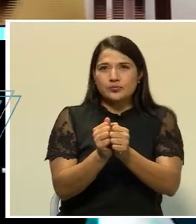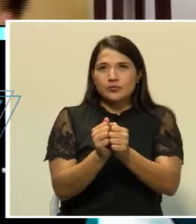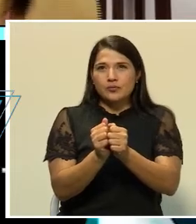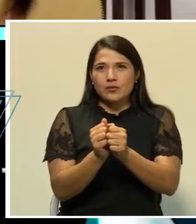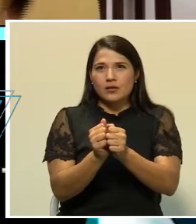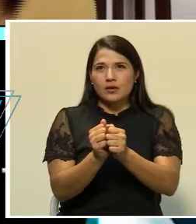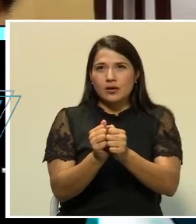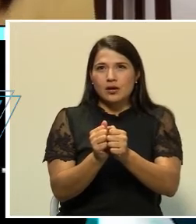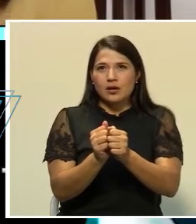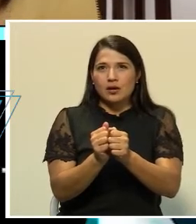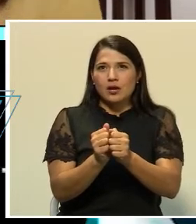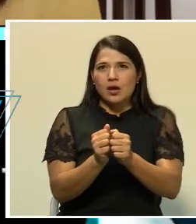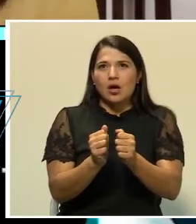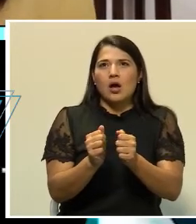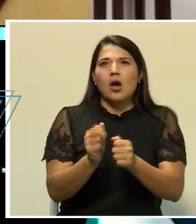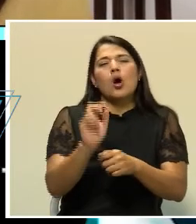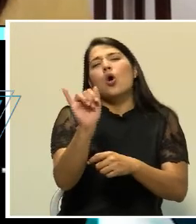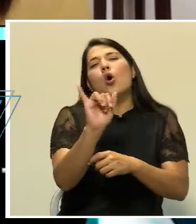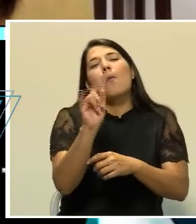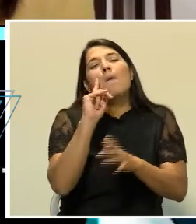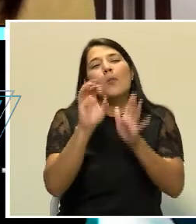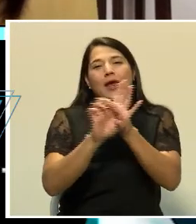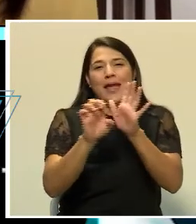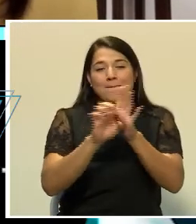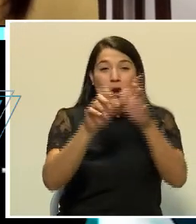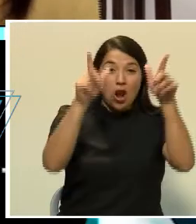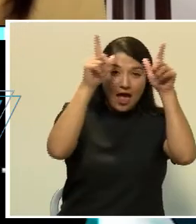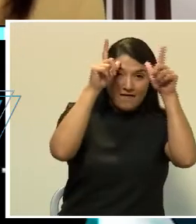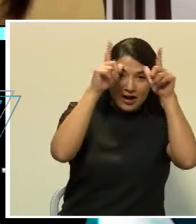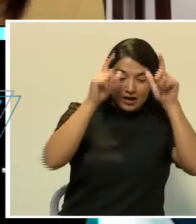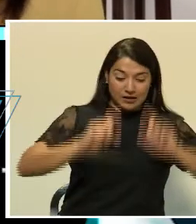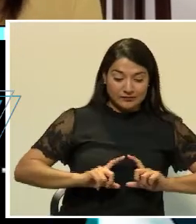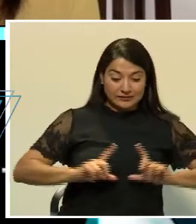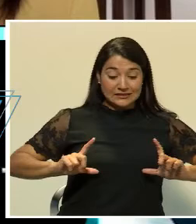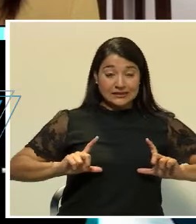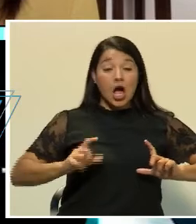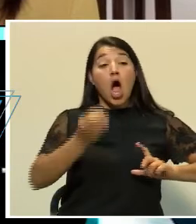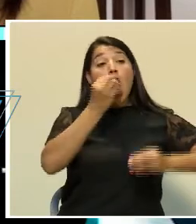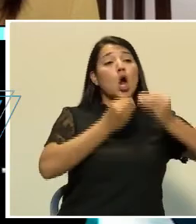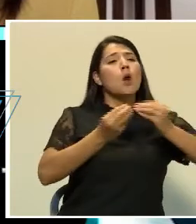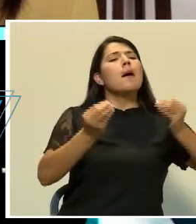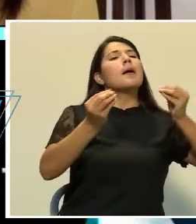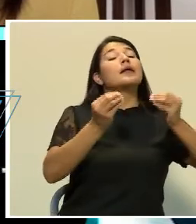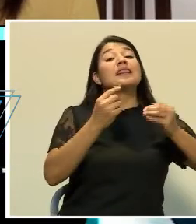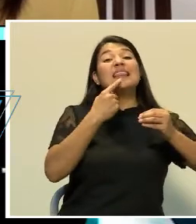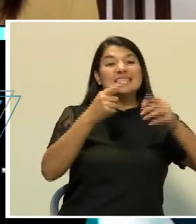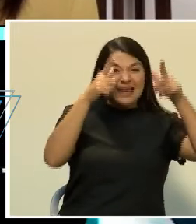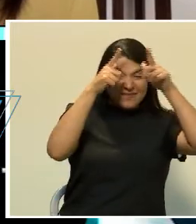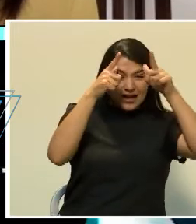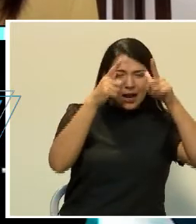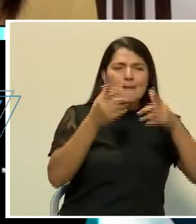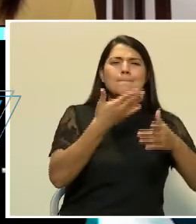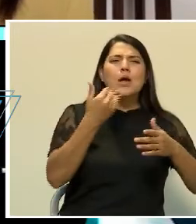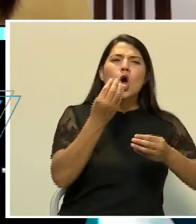que dice coma más pollo, ¿verdad? O el pollo con el rótulo que dice coma más cerdo. Realmente ahorita la